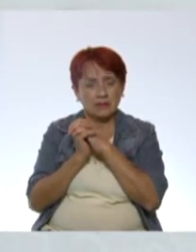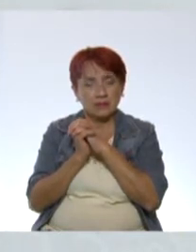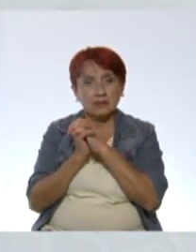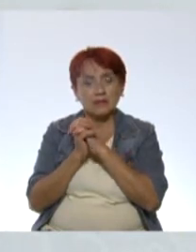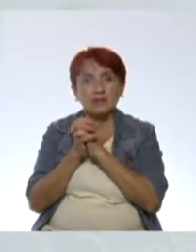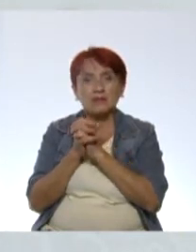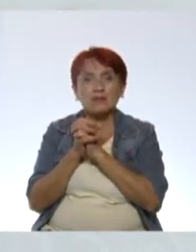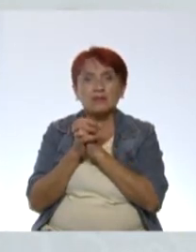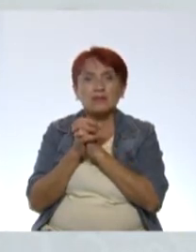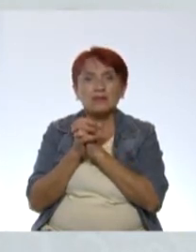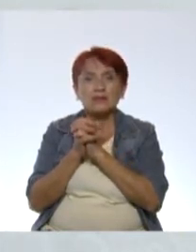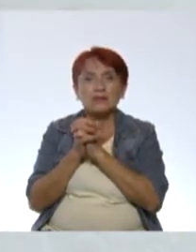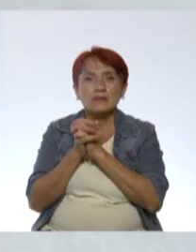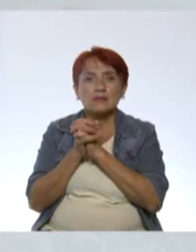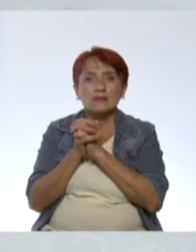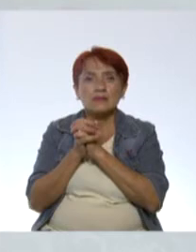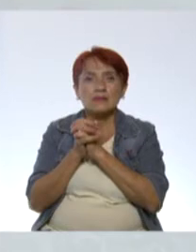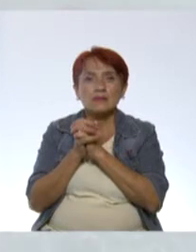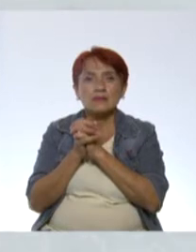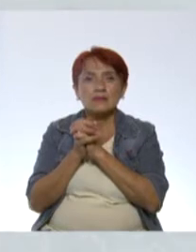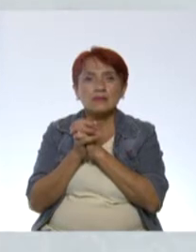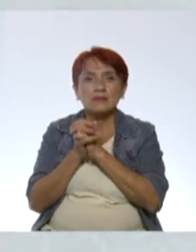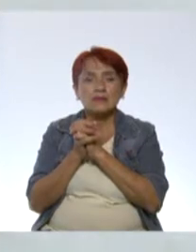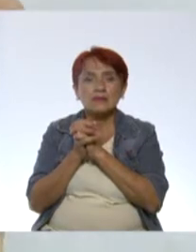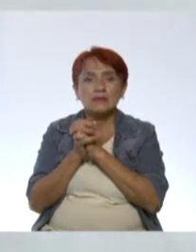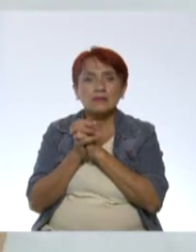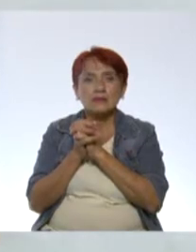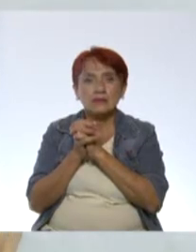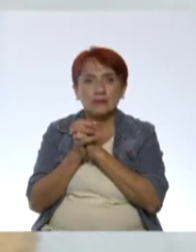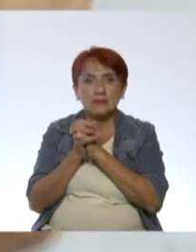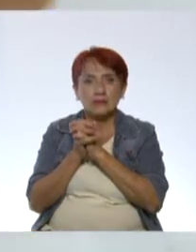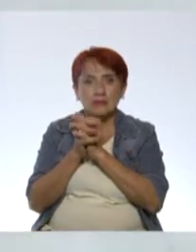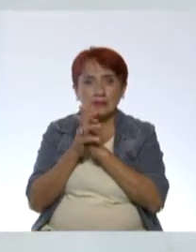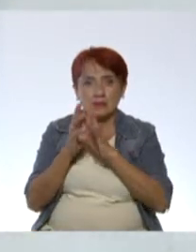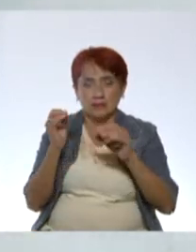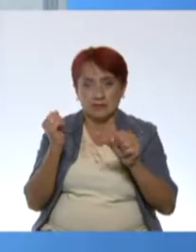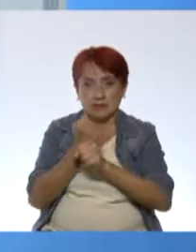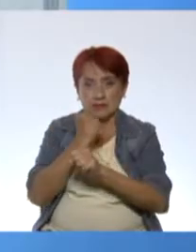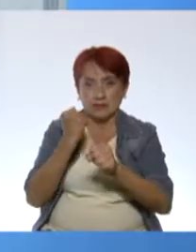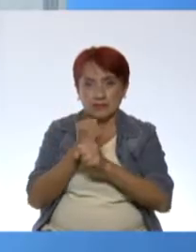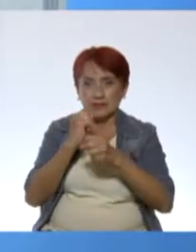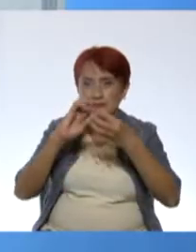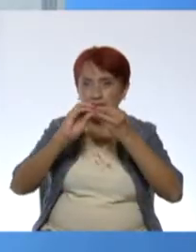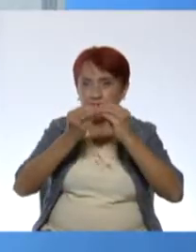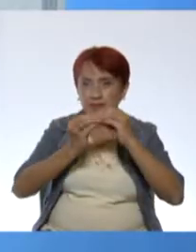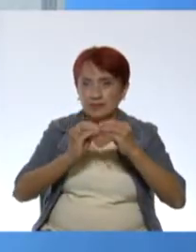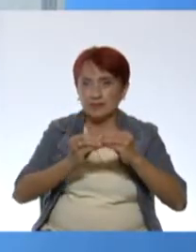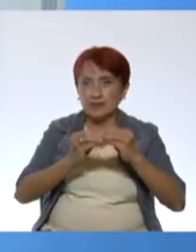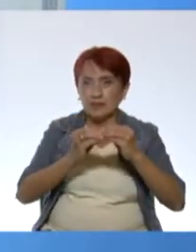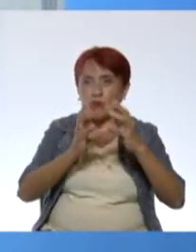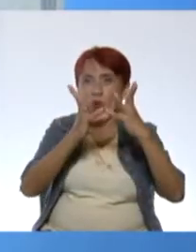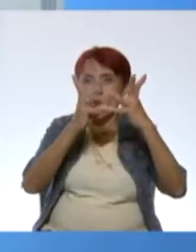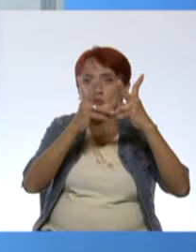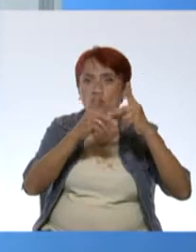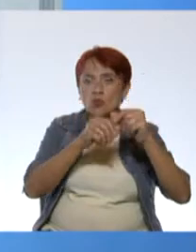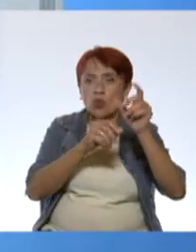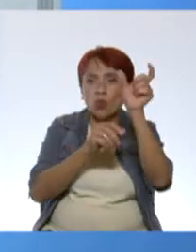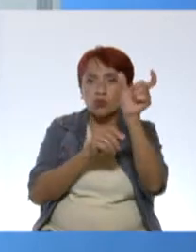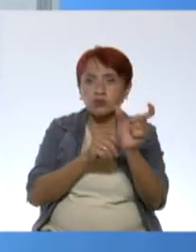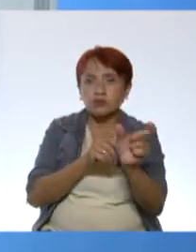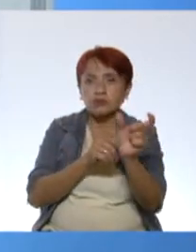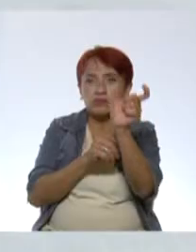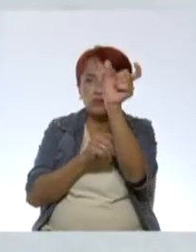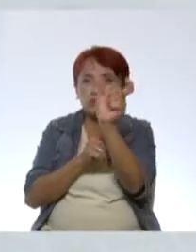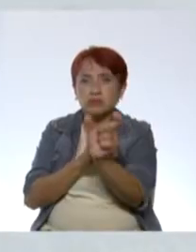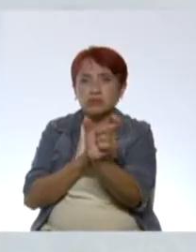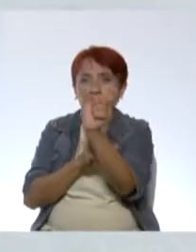último sería 6 más 2, 8. Fíjense que hemos trabajado término a término y esta